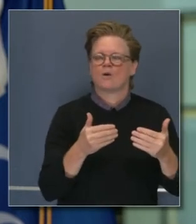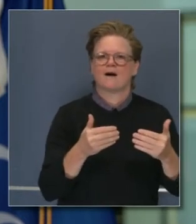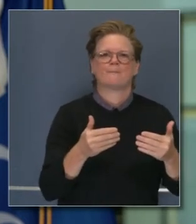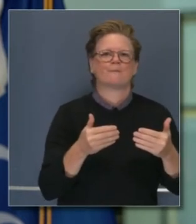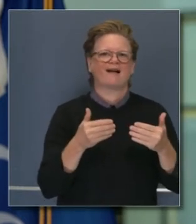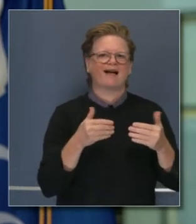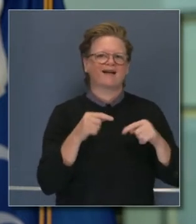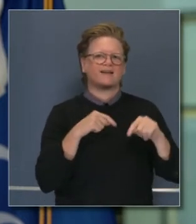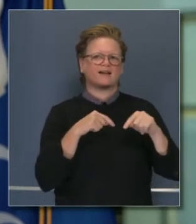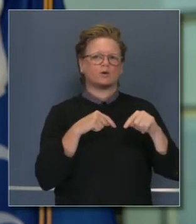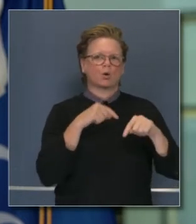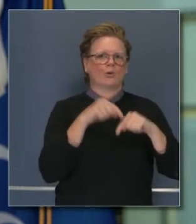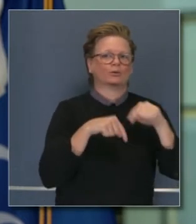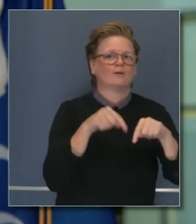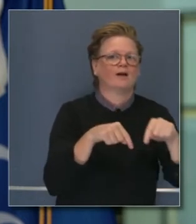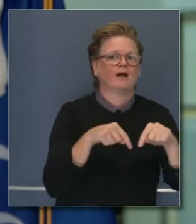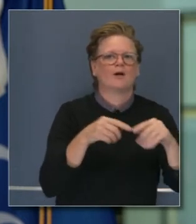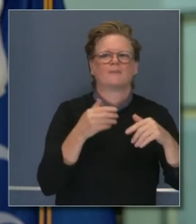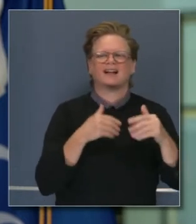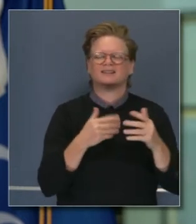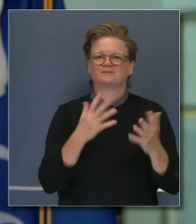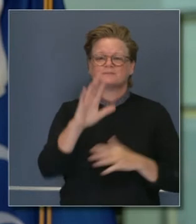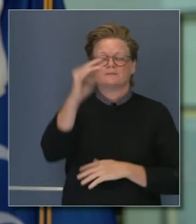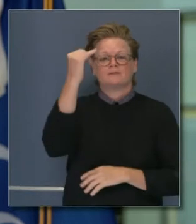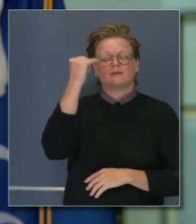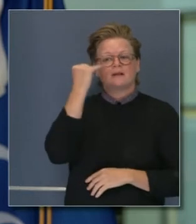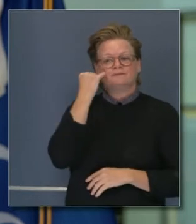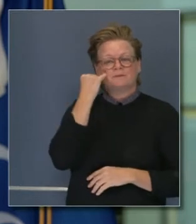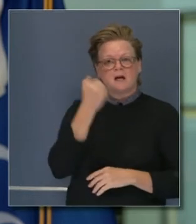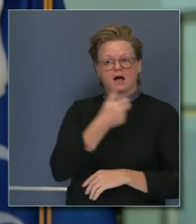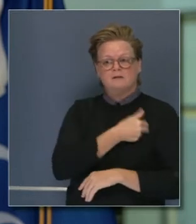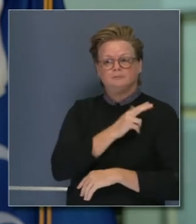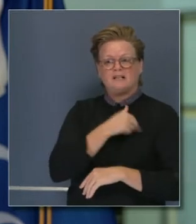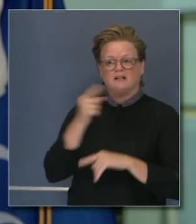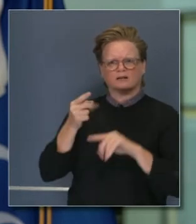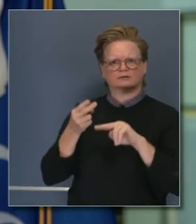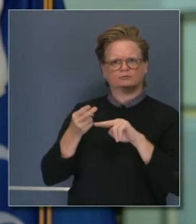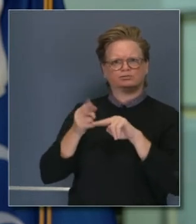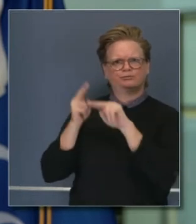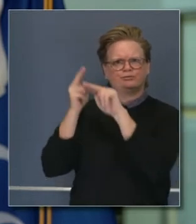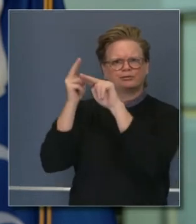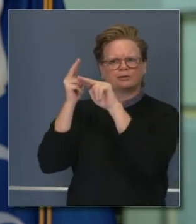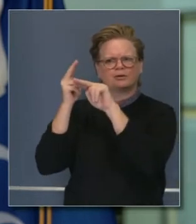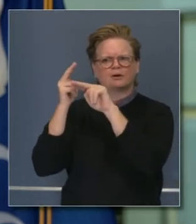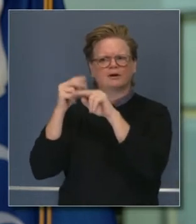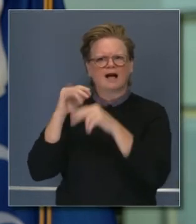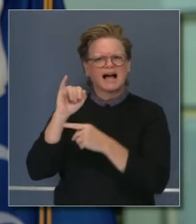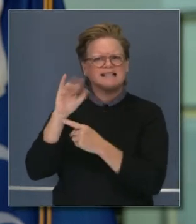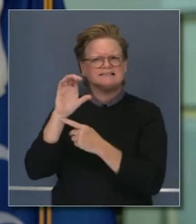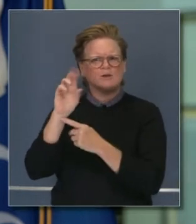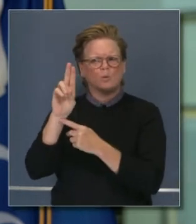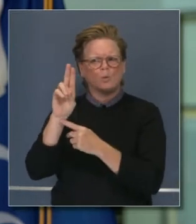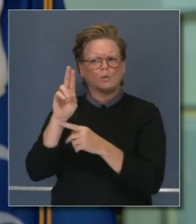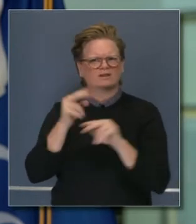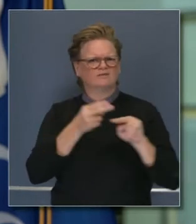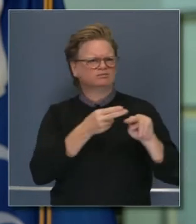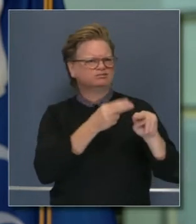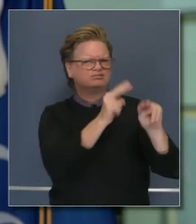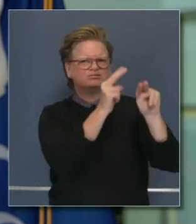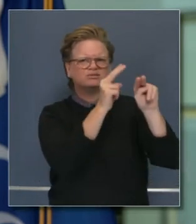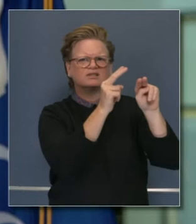La gobernadora habló de este freno de emergencia, que si vemos las cifras de hospitalización en aumento o en las unidades de